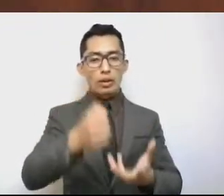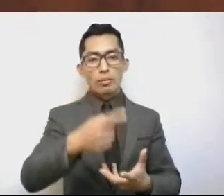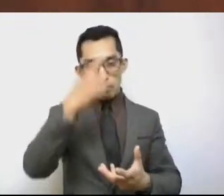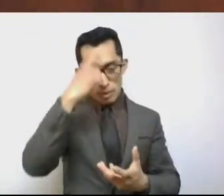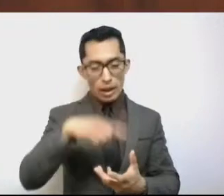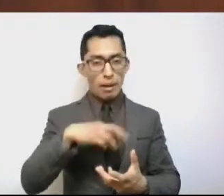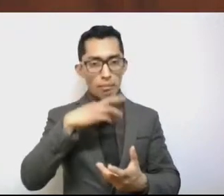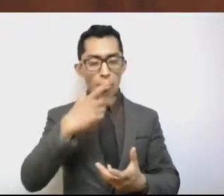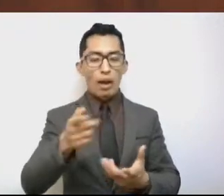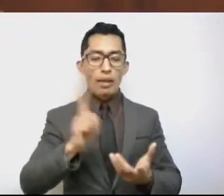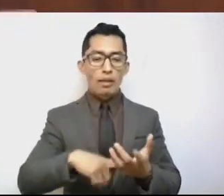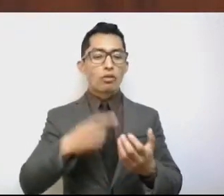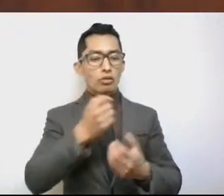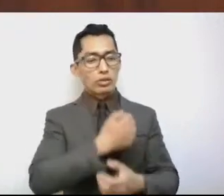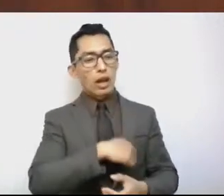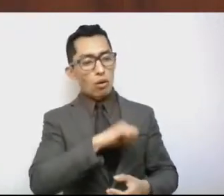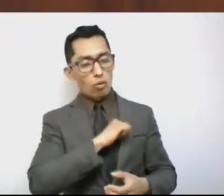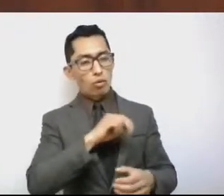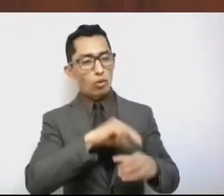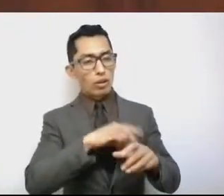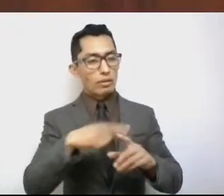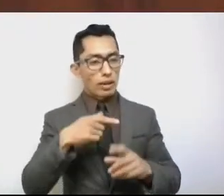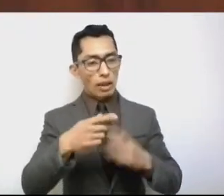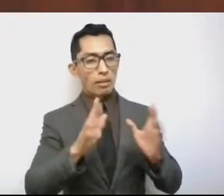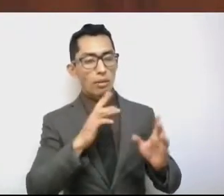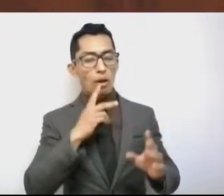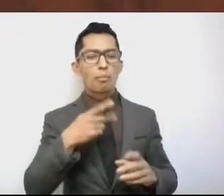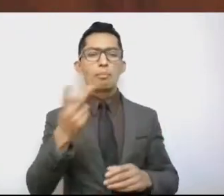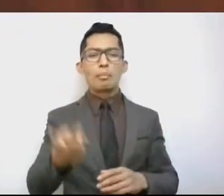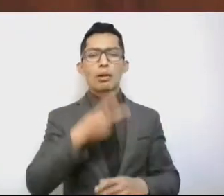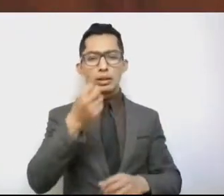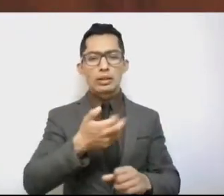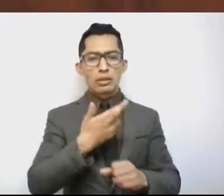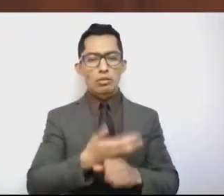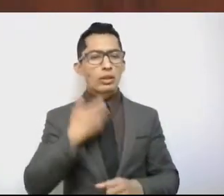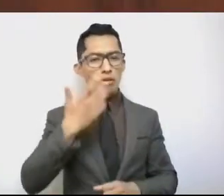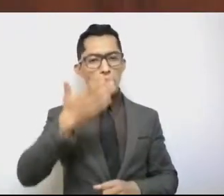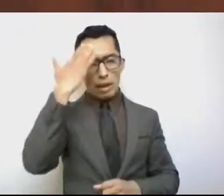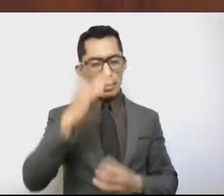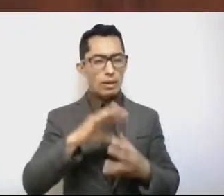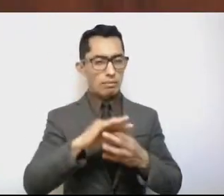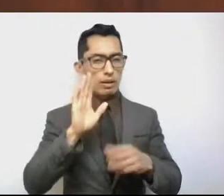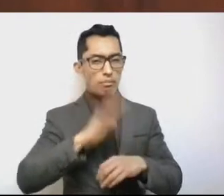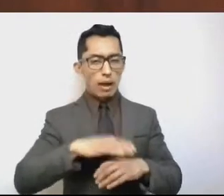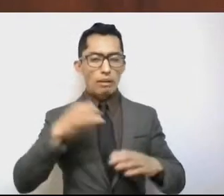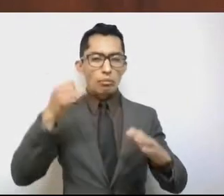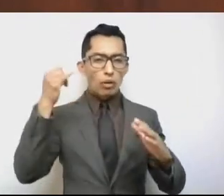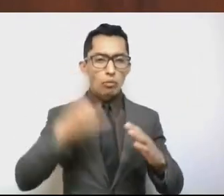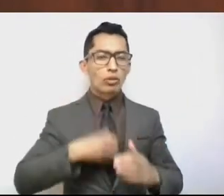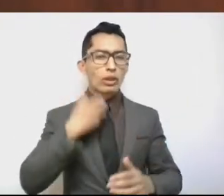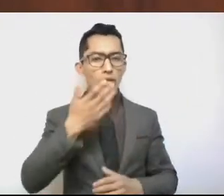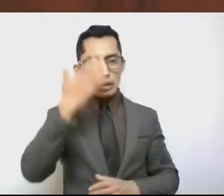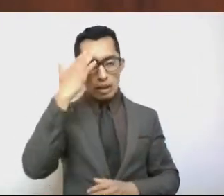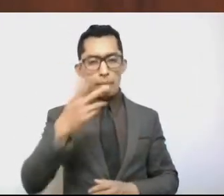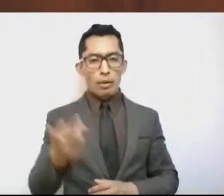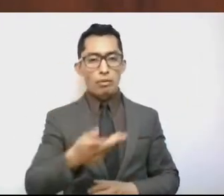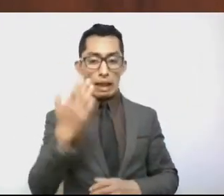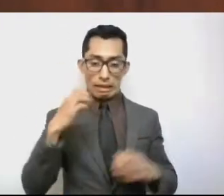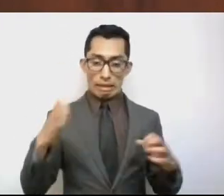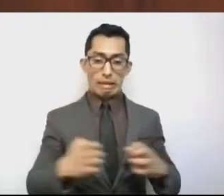al sector salud, pero la pregunta, secretario, es que me gustaría que profundizara usted que ante esa emergencia